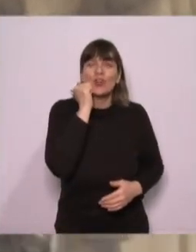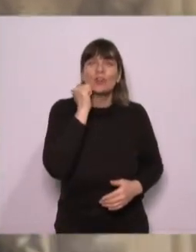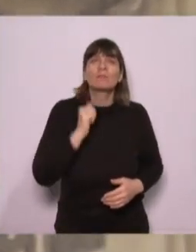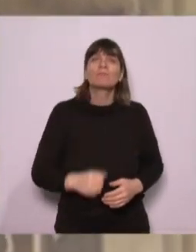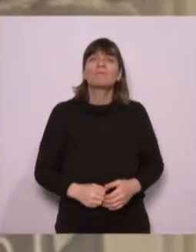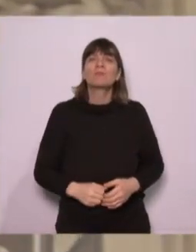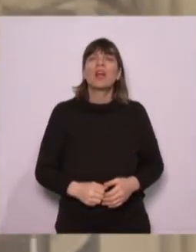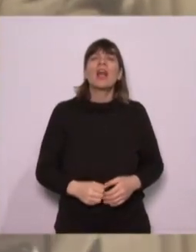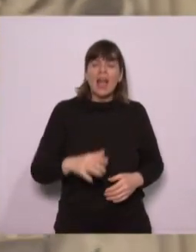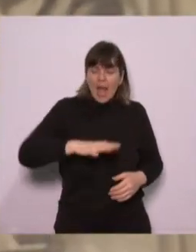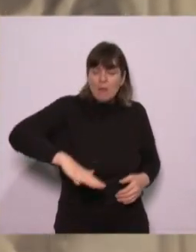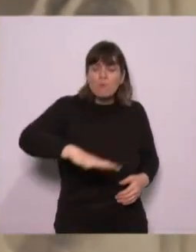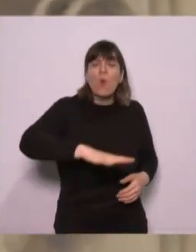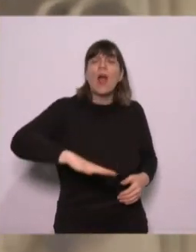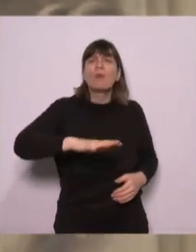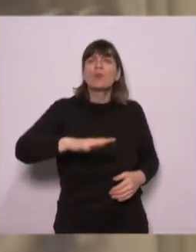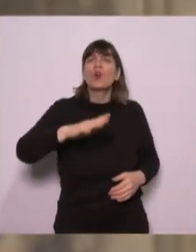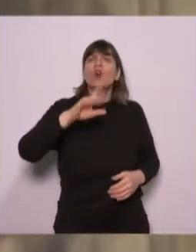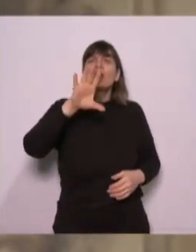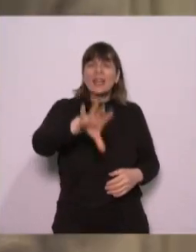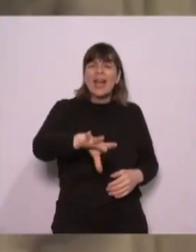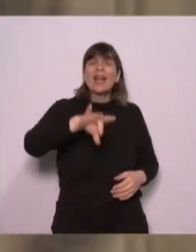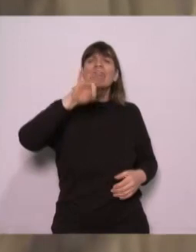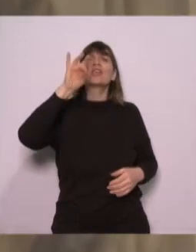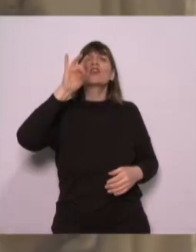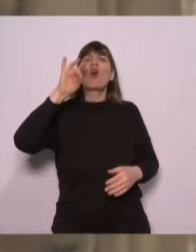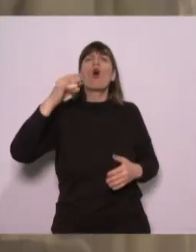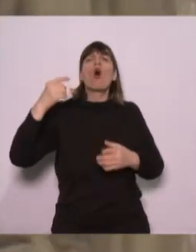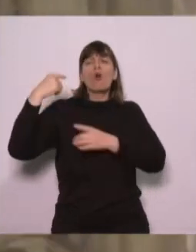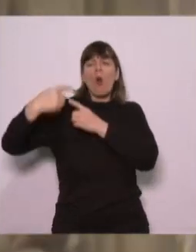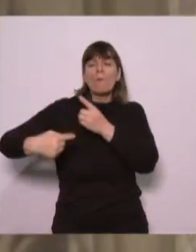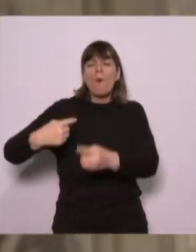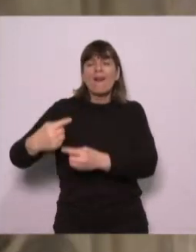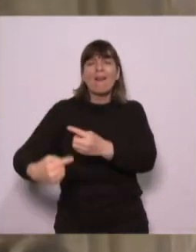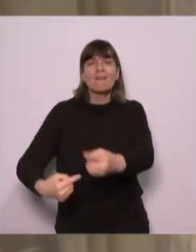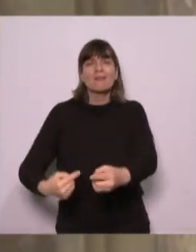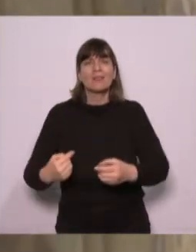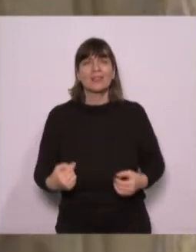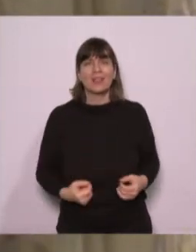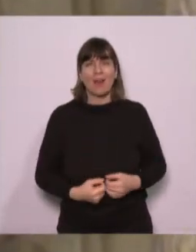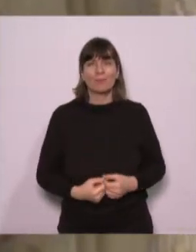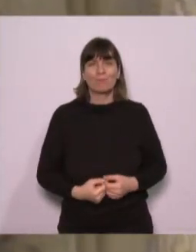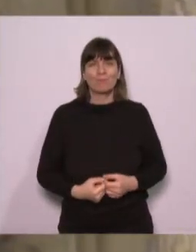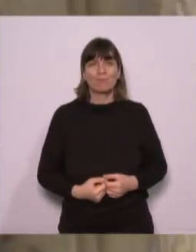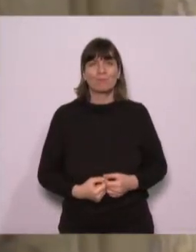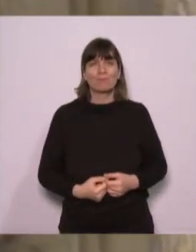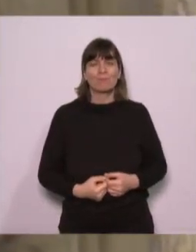Señor, el pueblo que Él se eligió como herencia.